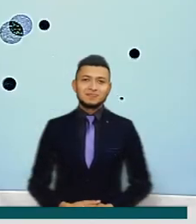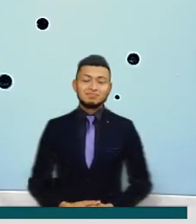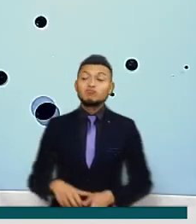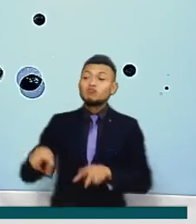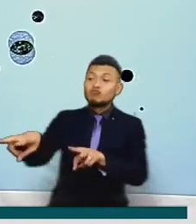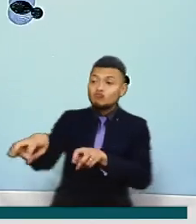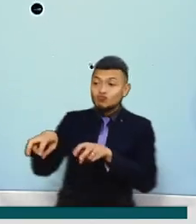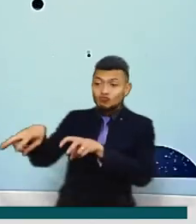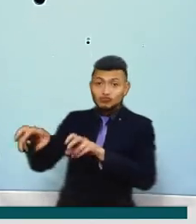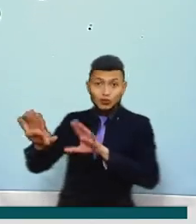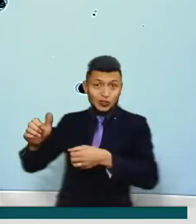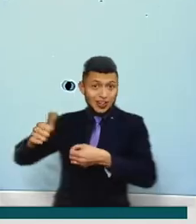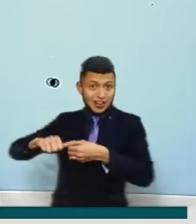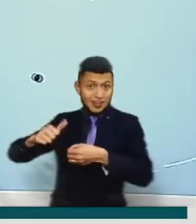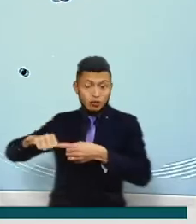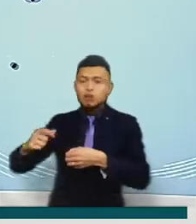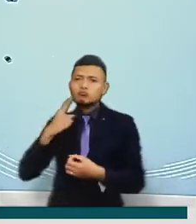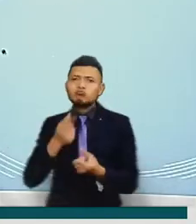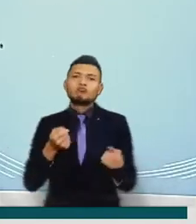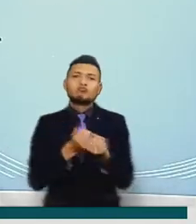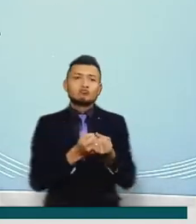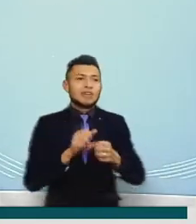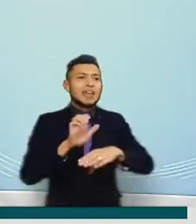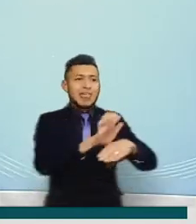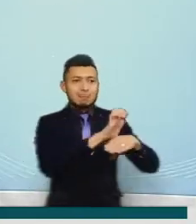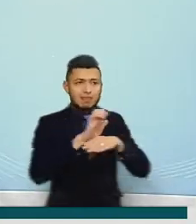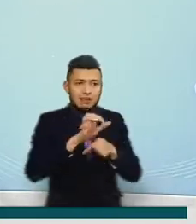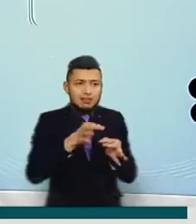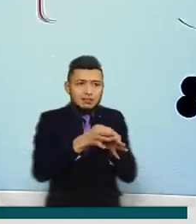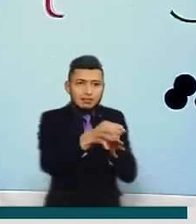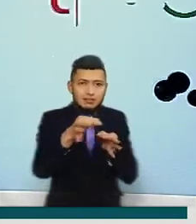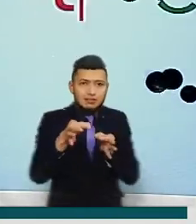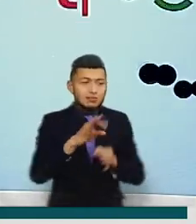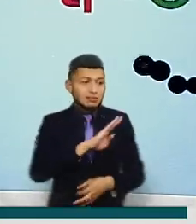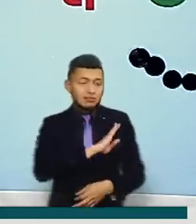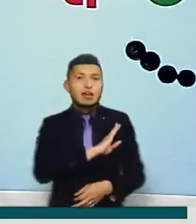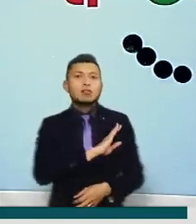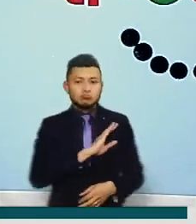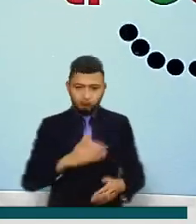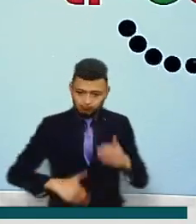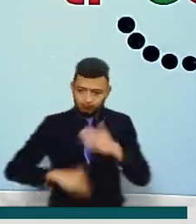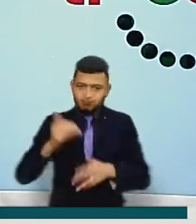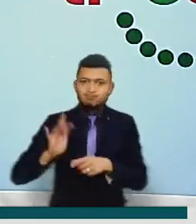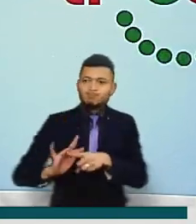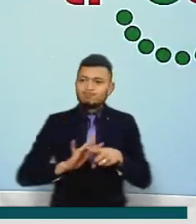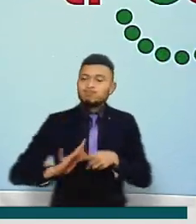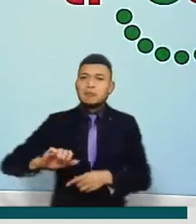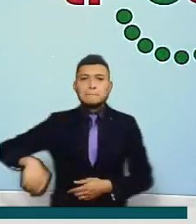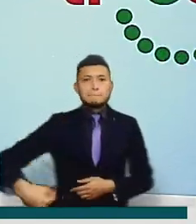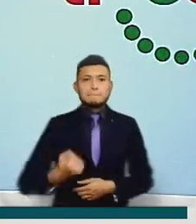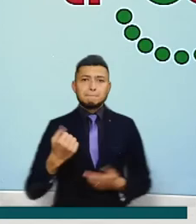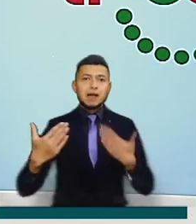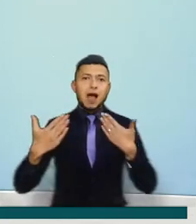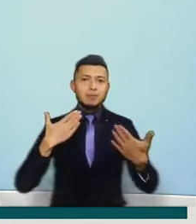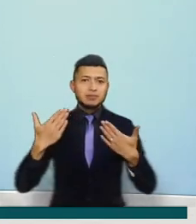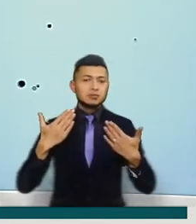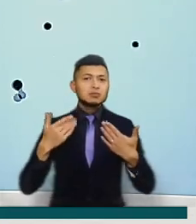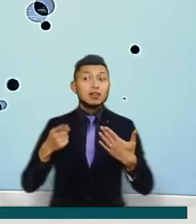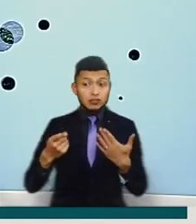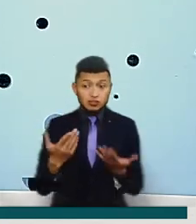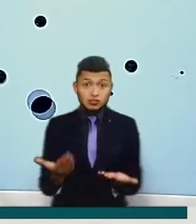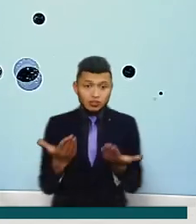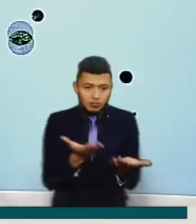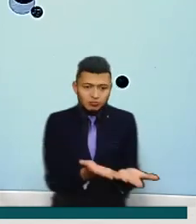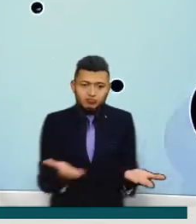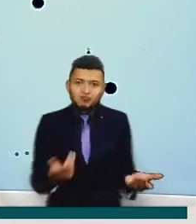Los agricultores araucanos recibieron el apoyo de las entidades municipales con la implementación del mercado campesino, un espacio que permite la